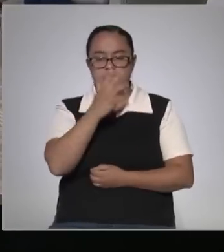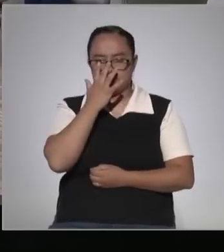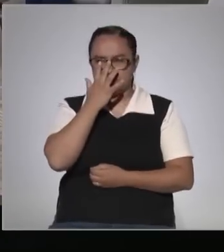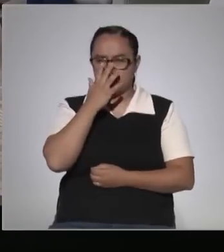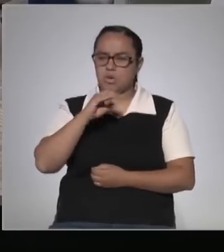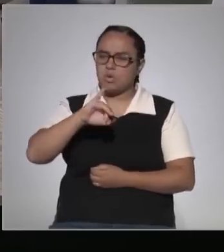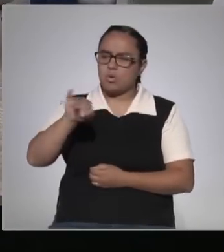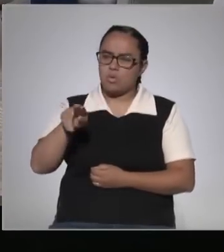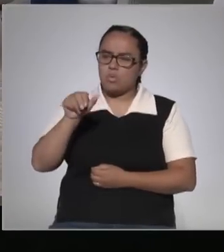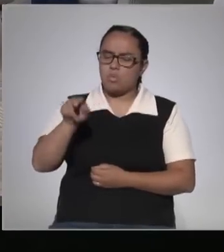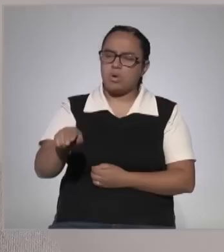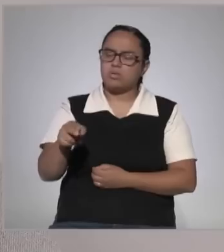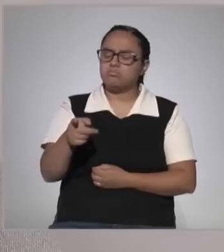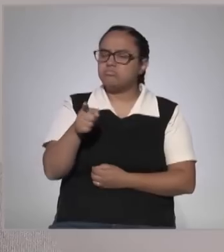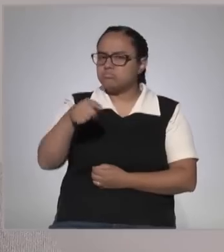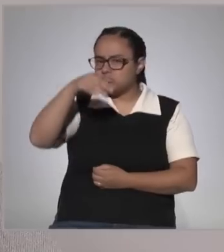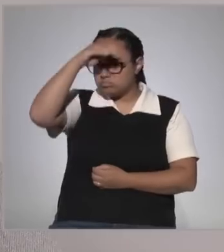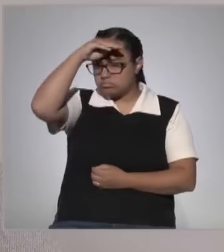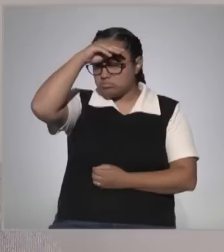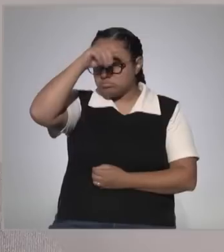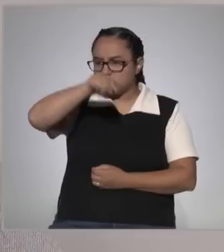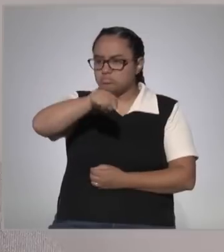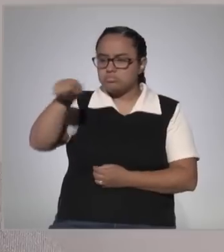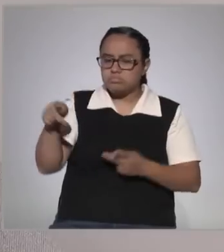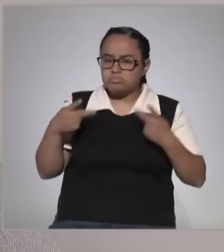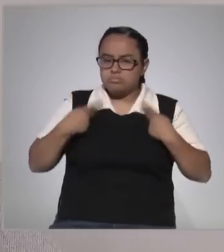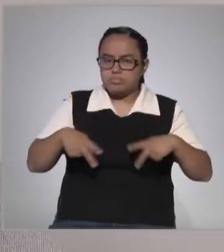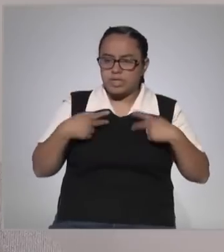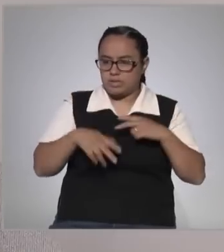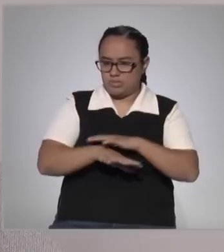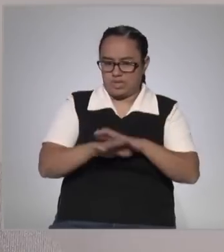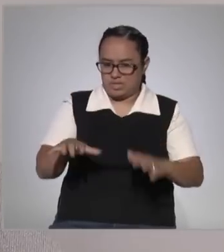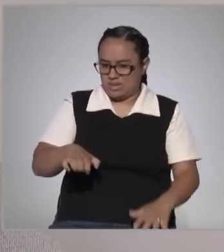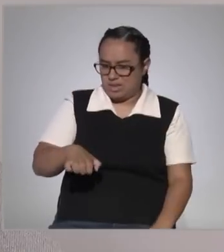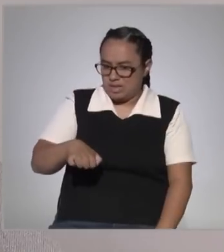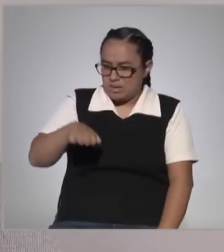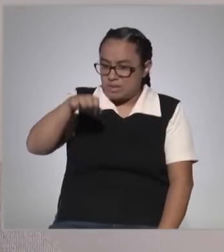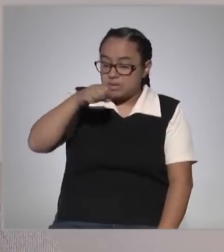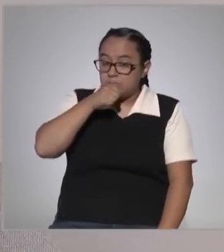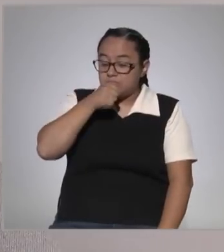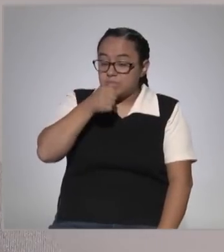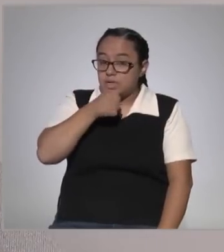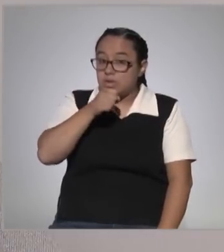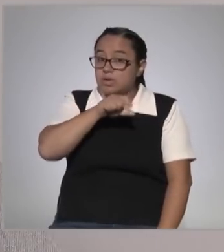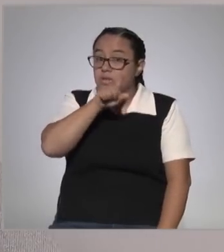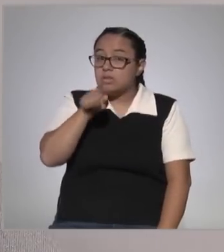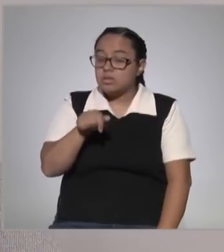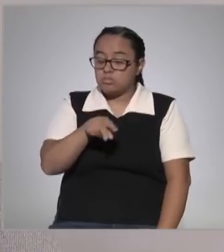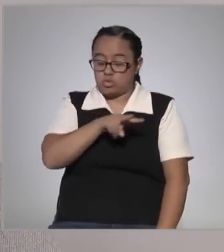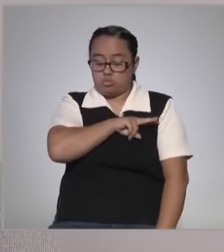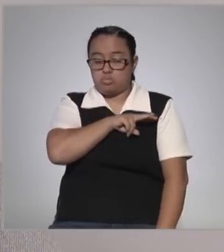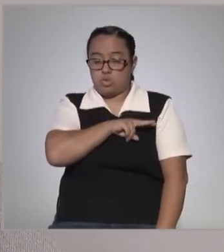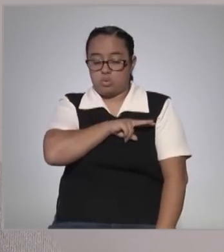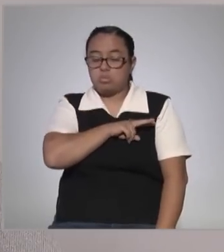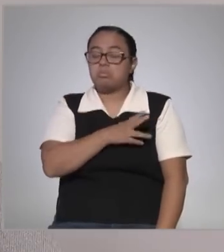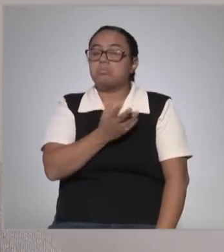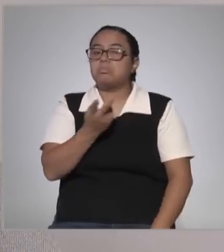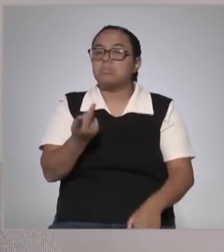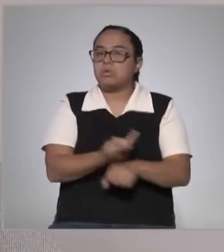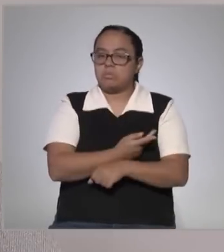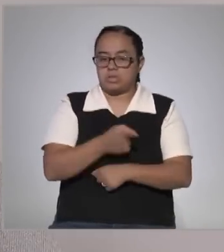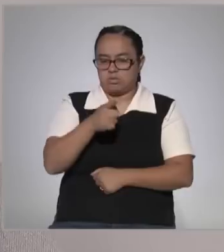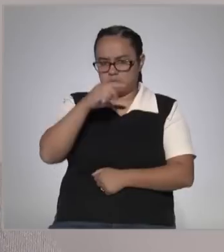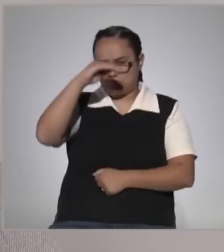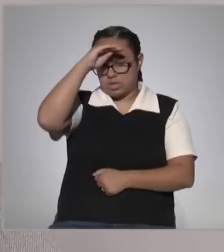Antonio, ¿qué se espera de las personas que ya están en la vejez y que enviudan? ¿Crees que se romantiza el ser viudo o viuda en el